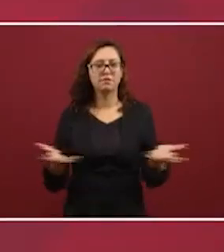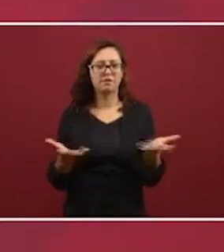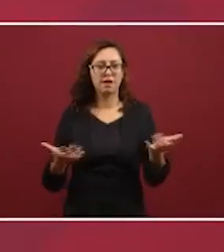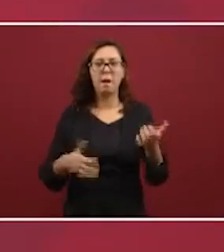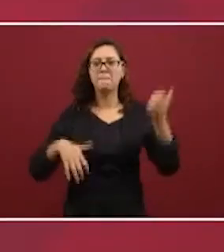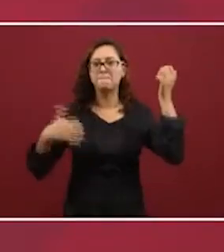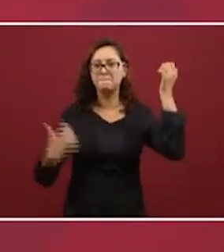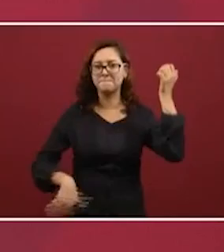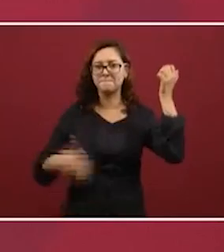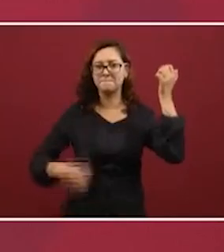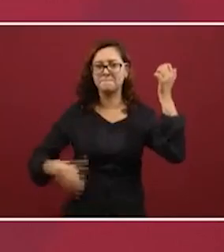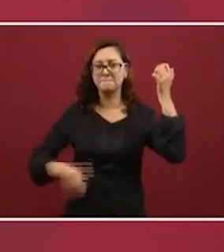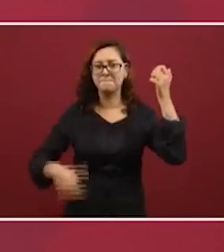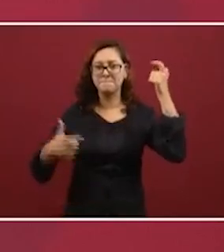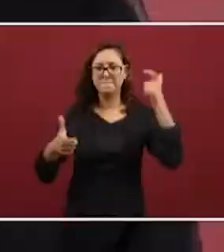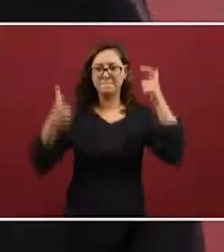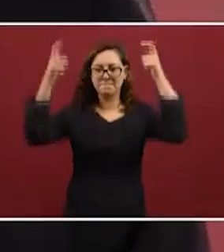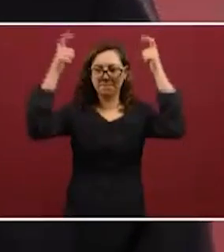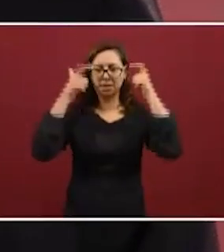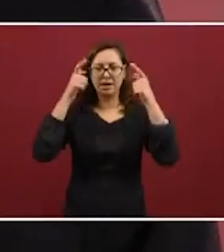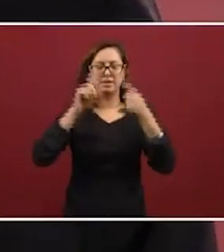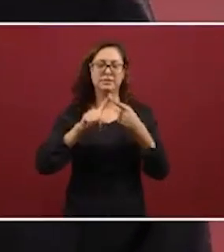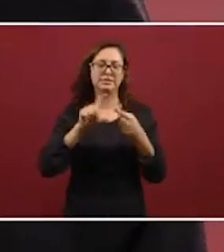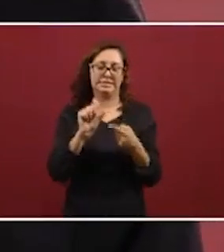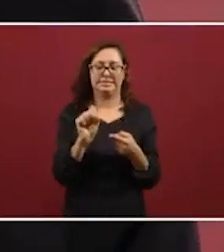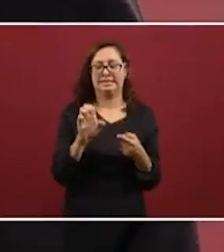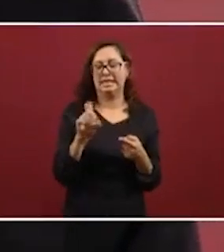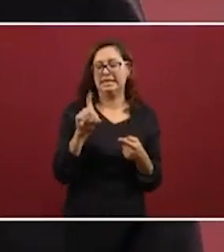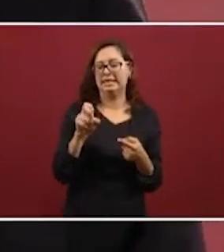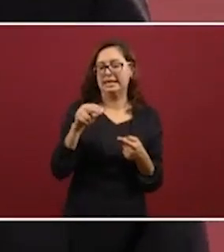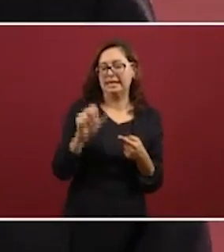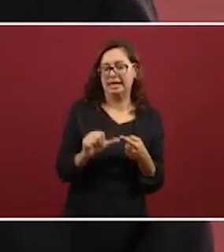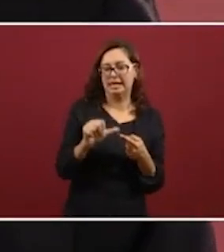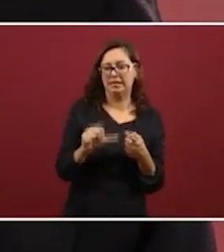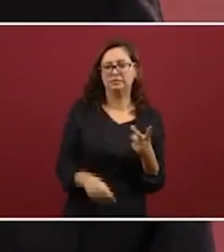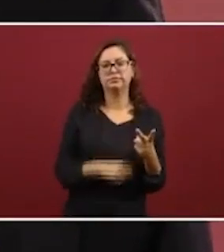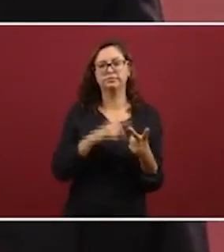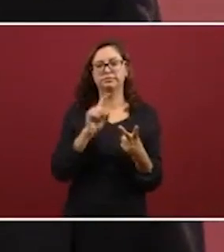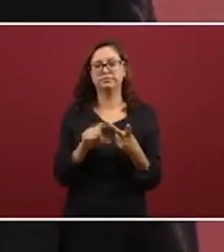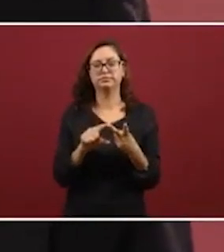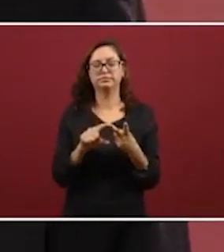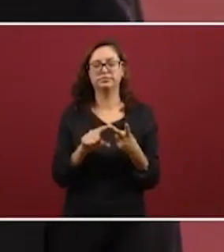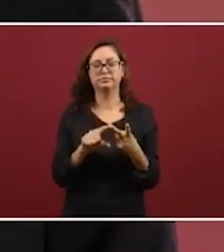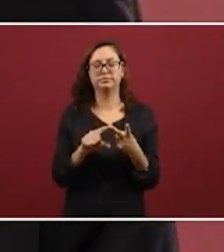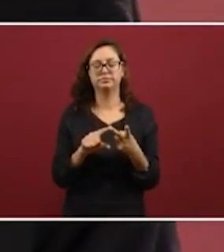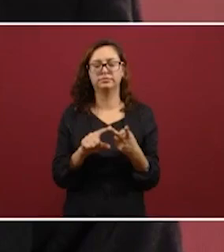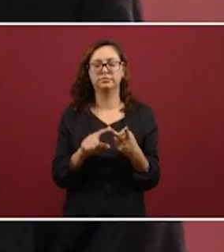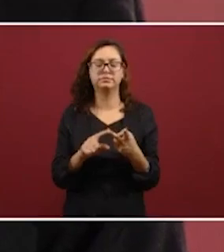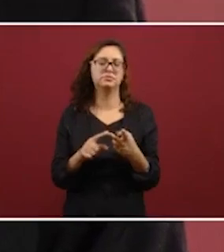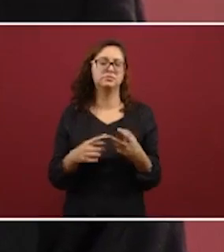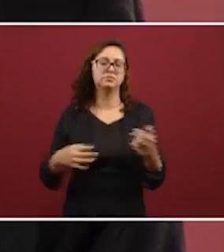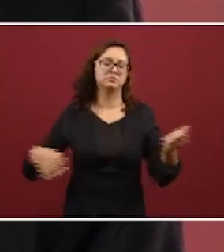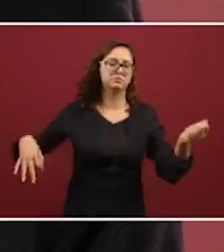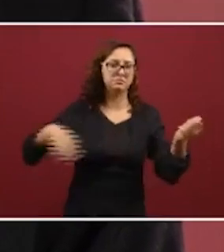de la secretaria de la defensa este orquestas